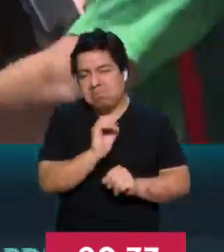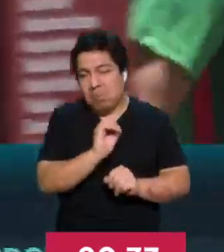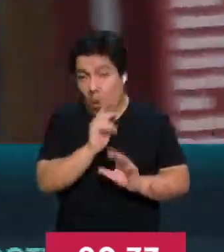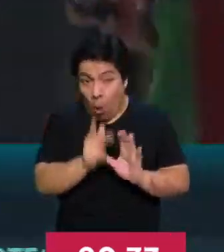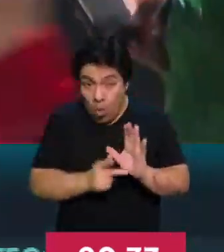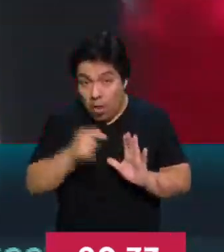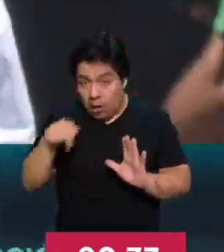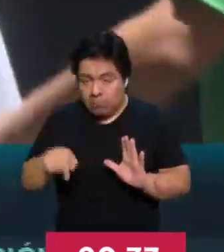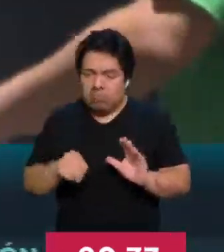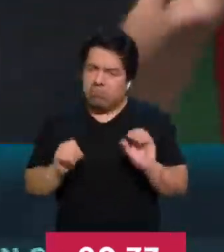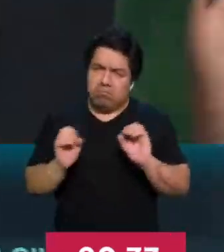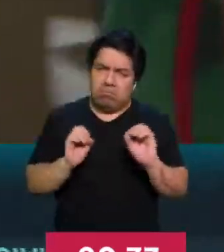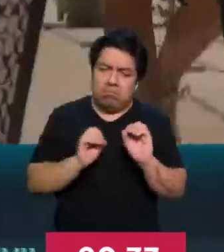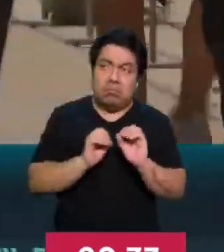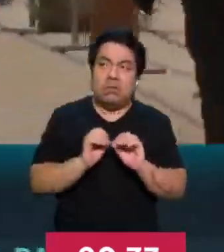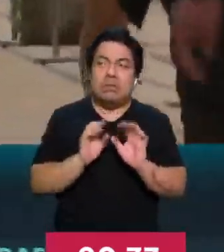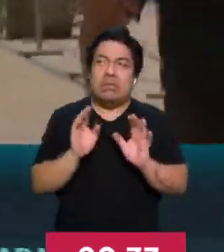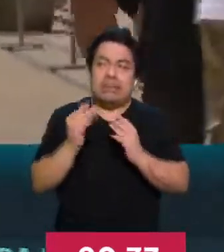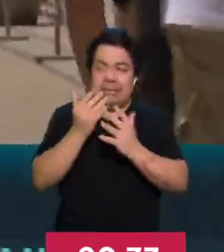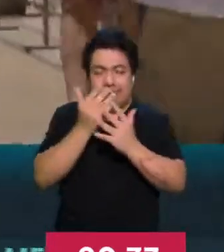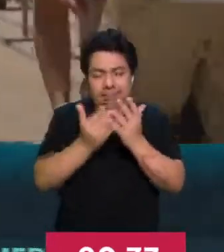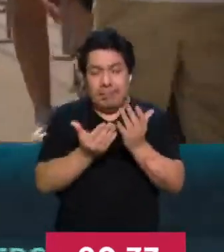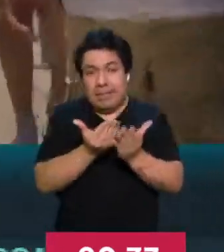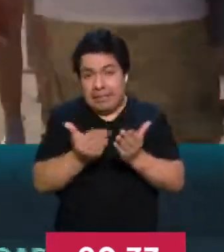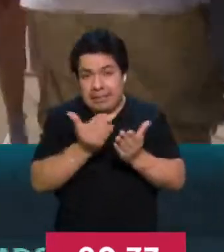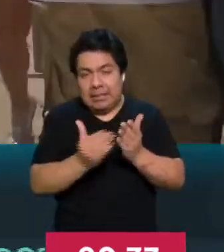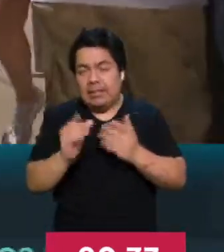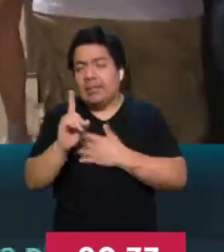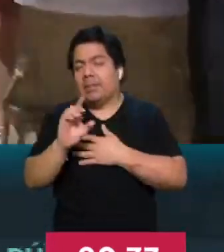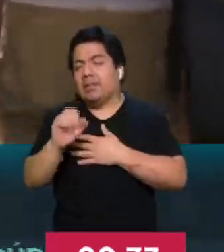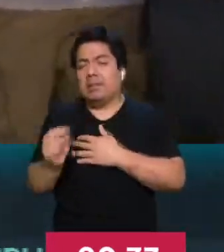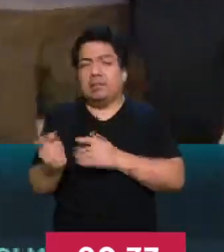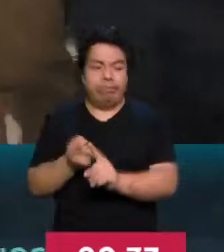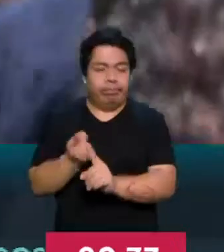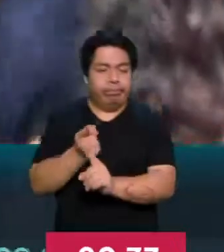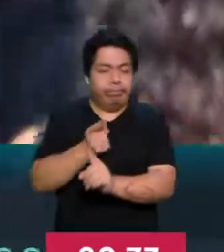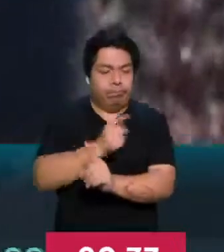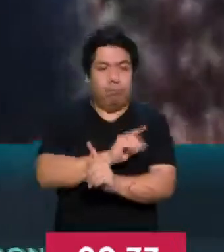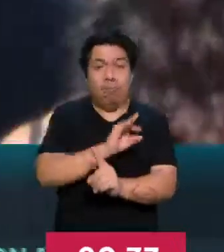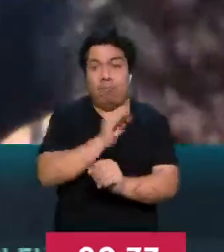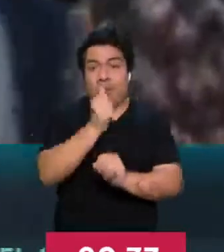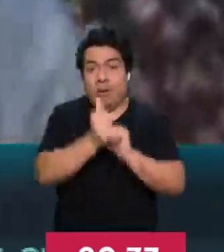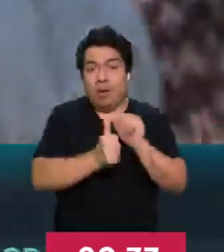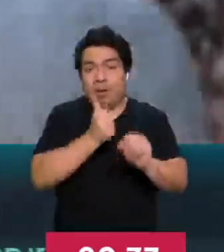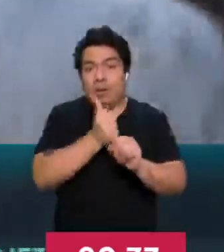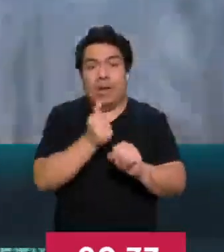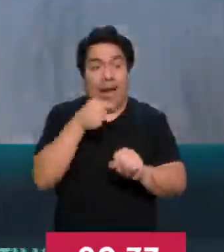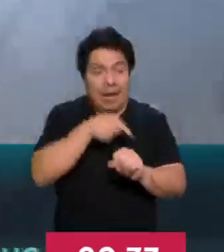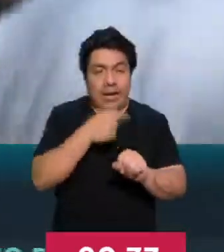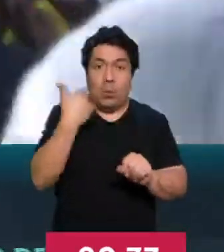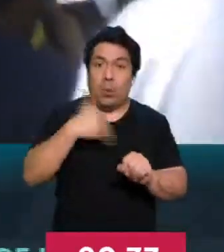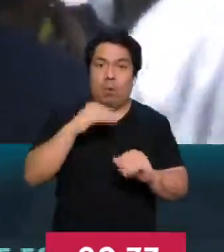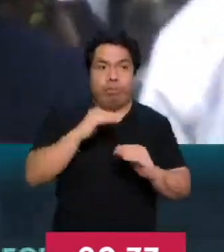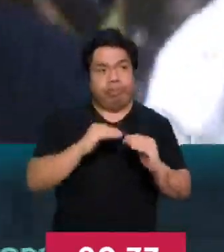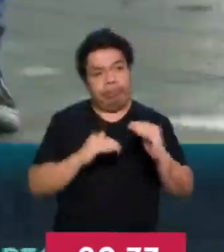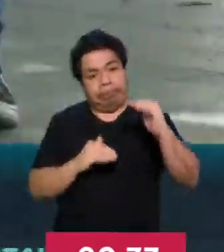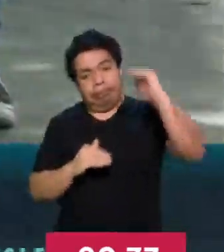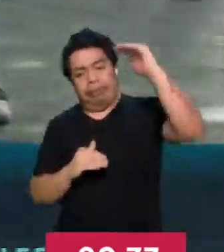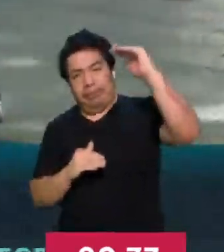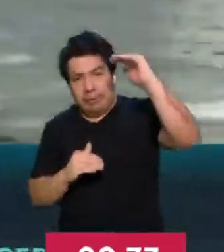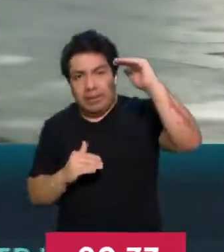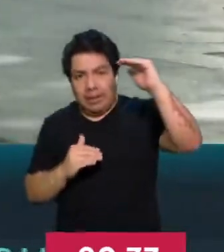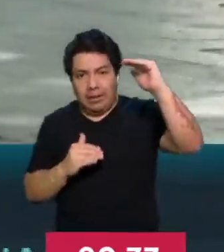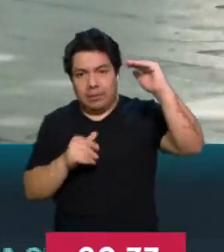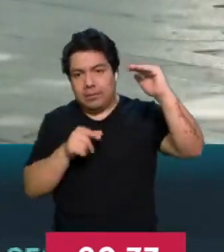vuelva a repetir. Si vieras todos los datos históricos de los últimos 40 años, podrías ver que el año pasado quedó muy por arriba de todo. Entonces,